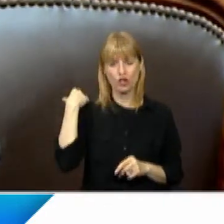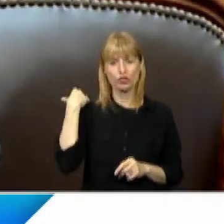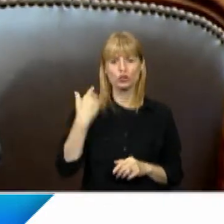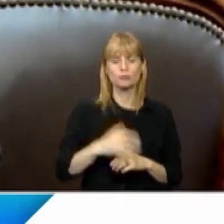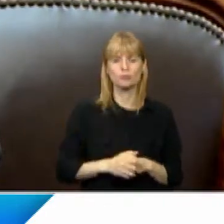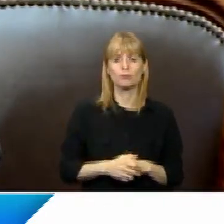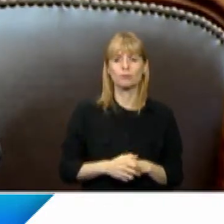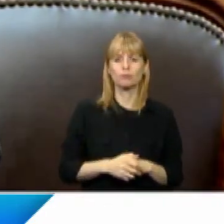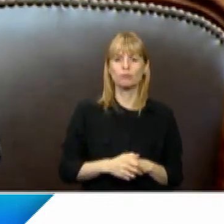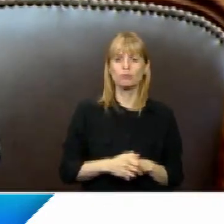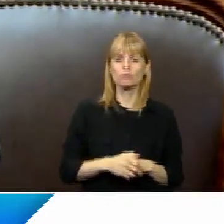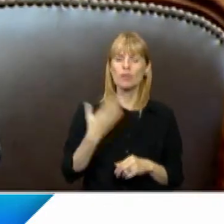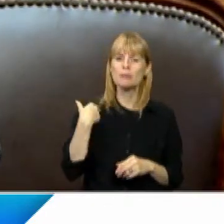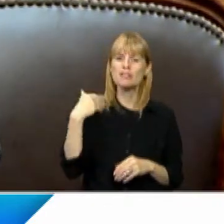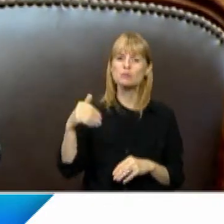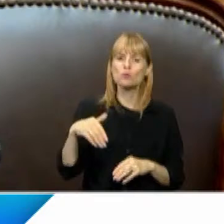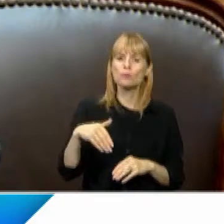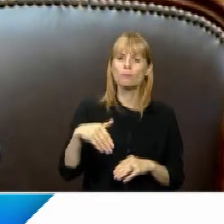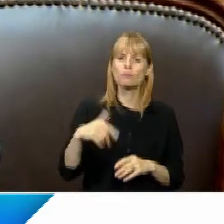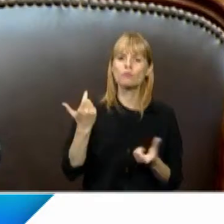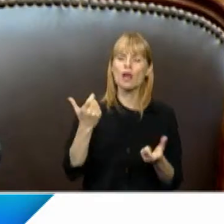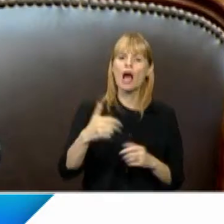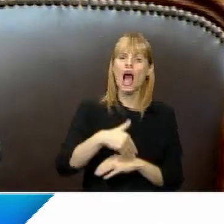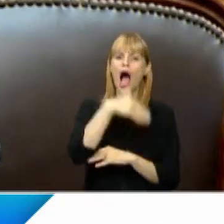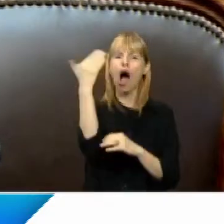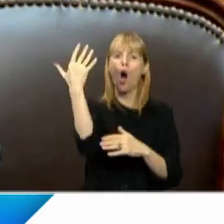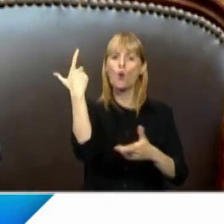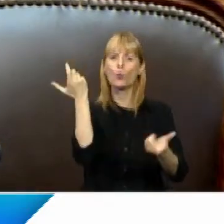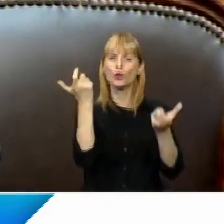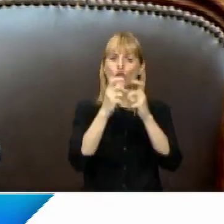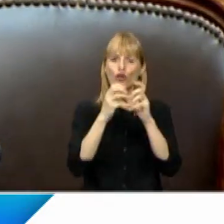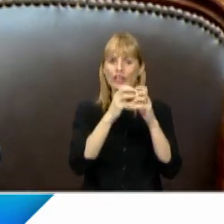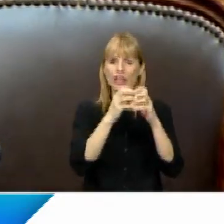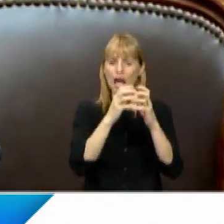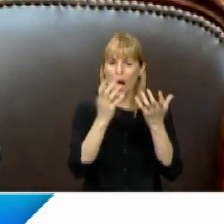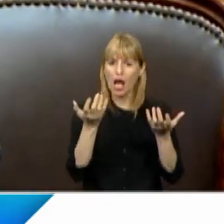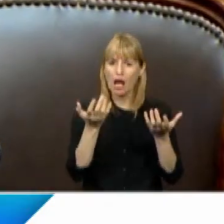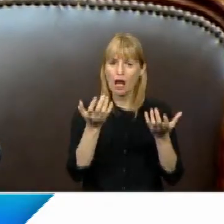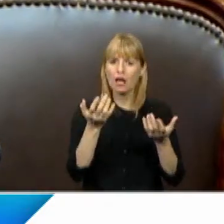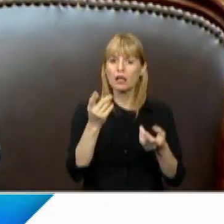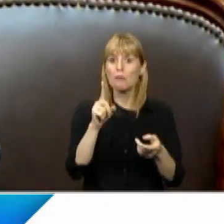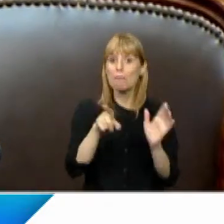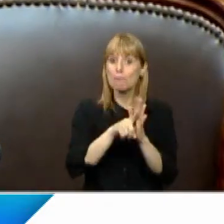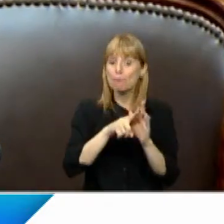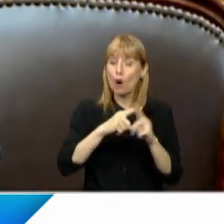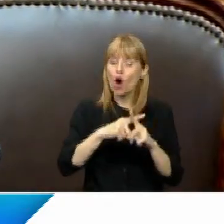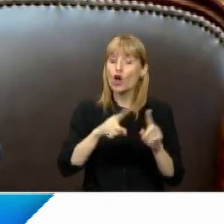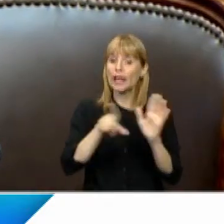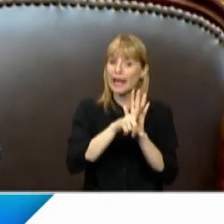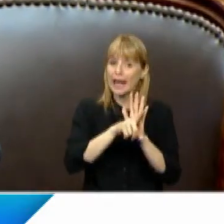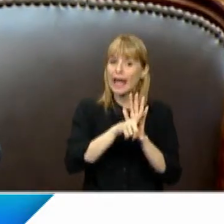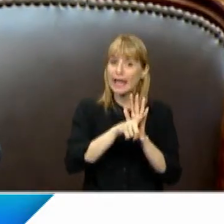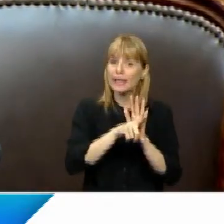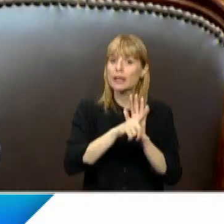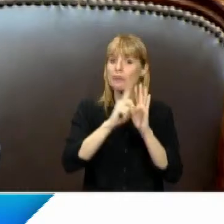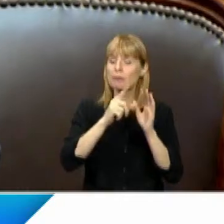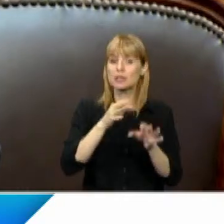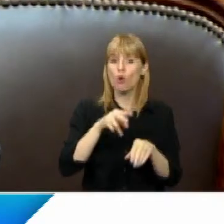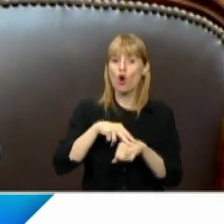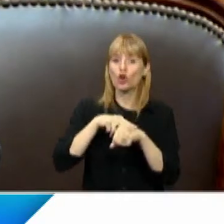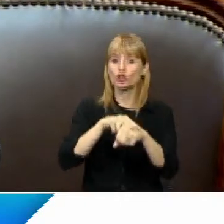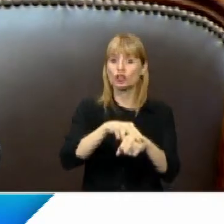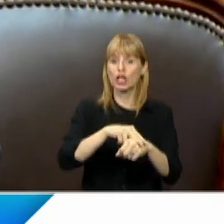es auditar los juzgados federales. Porque si estuvieran auditados por ley, por el Consejo de la Magistratura, como ocurrió